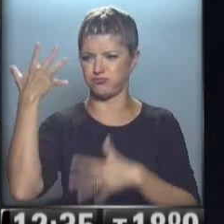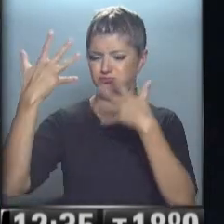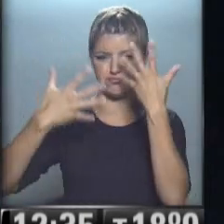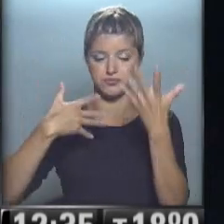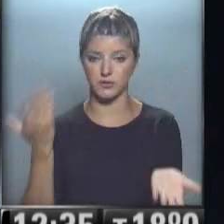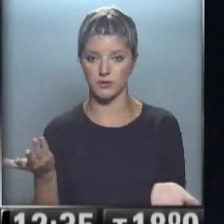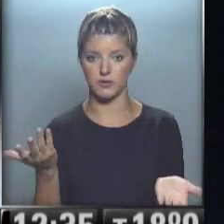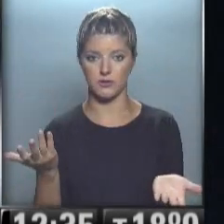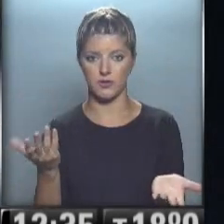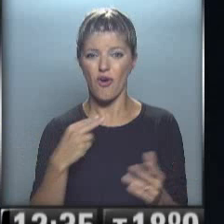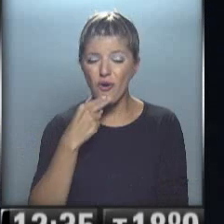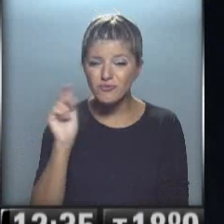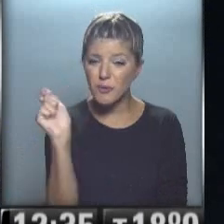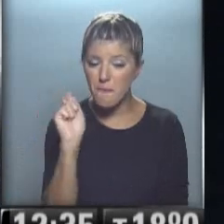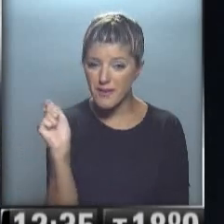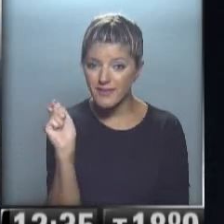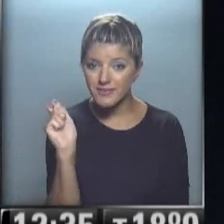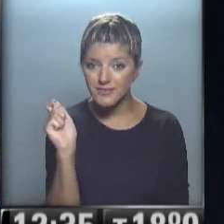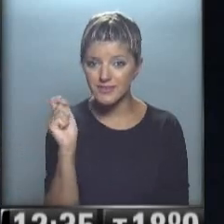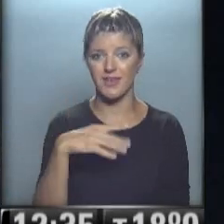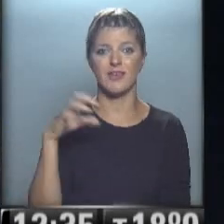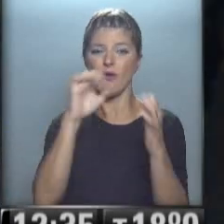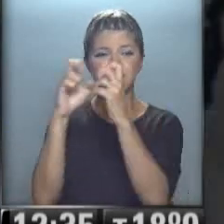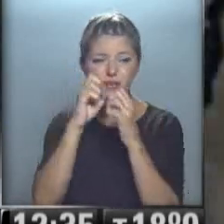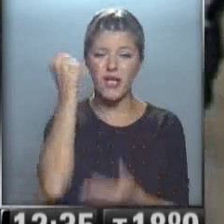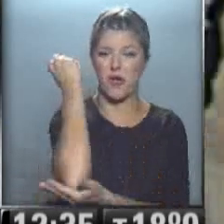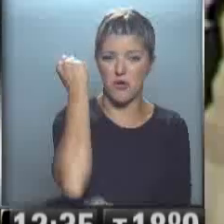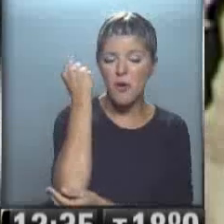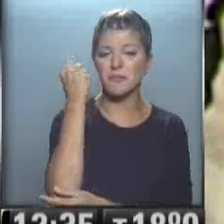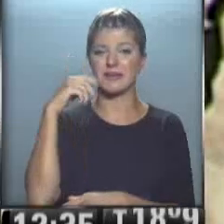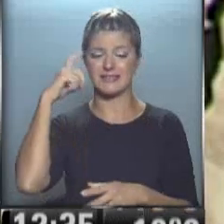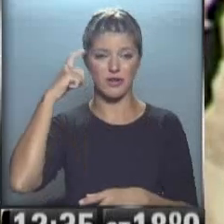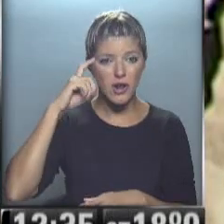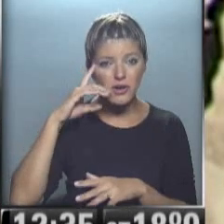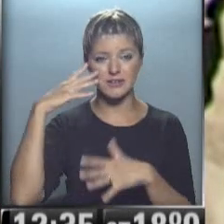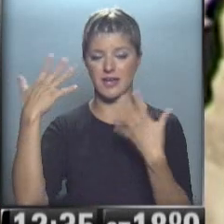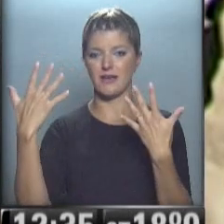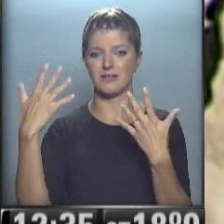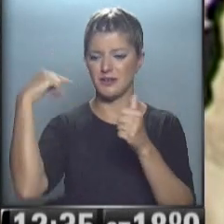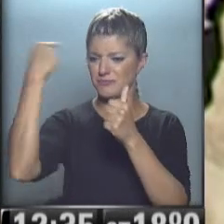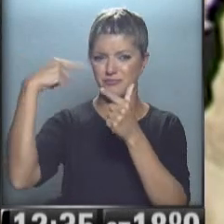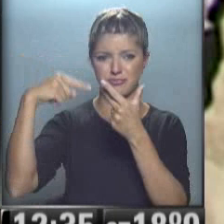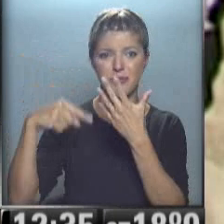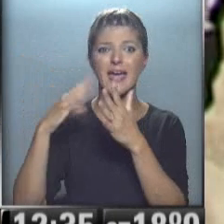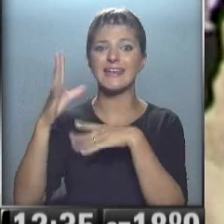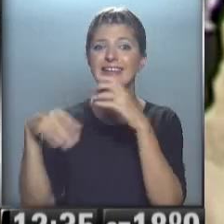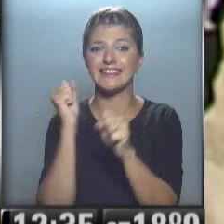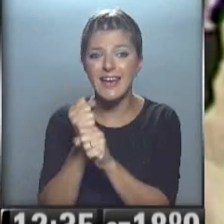saboteo 11 meses guerra económica guerra psicológica guerra eléctrica y hasta para allá